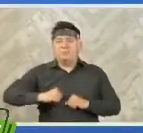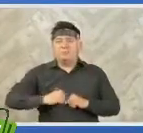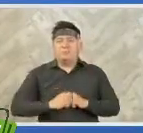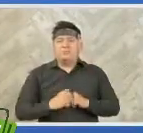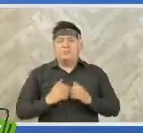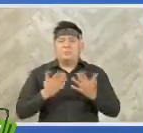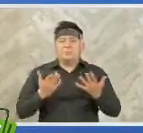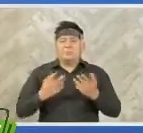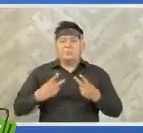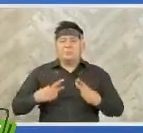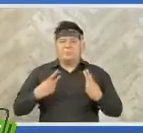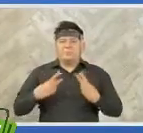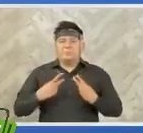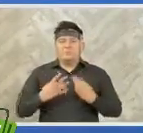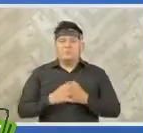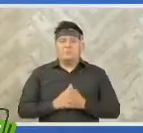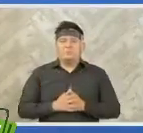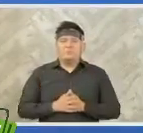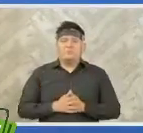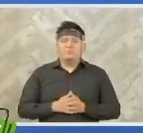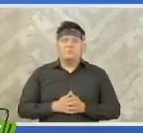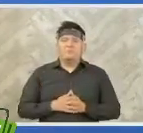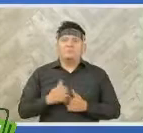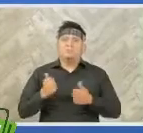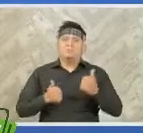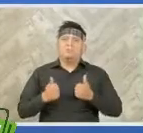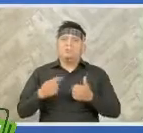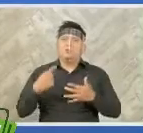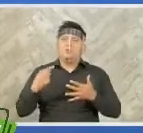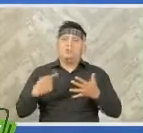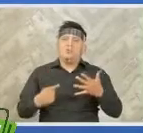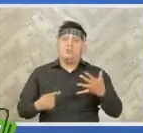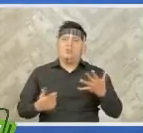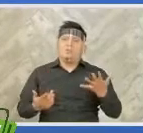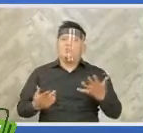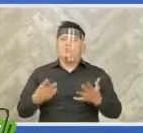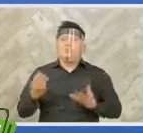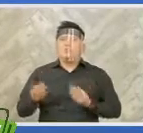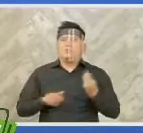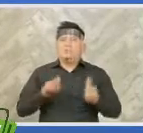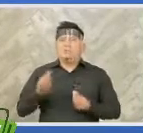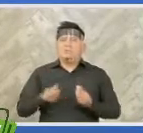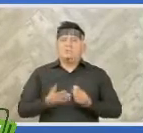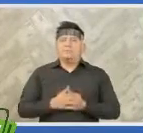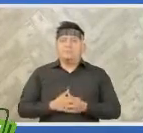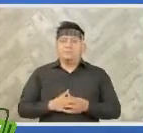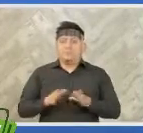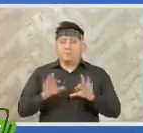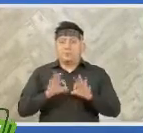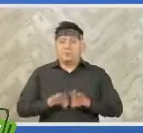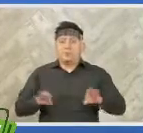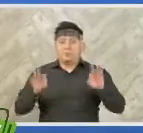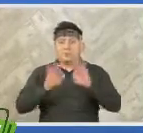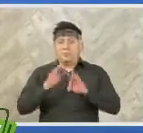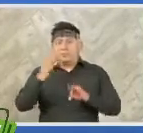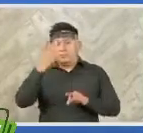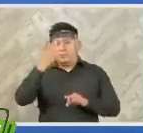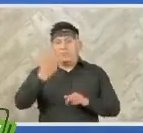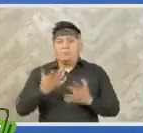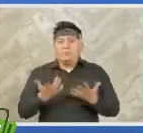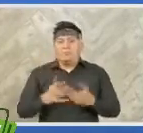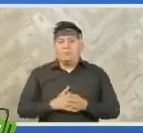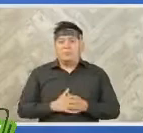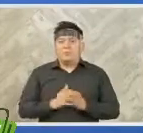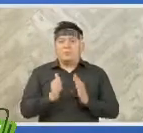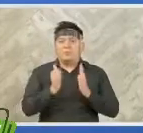otras formas de vida? ¿Qué otras implicaciones tiene no hacerlo? ¿Por qué es tan importante este tema en el marco